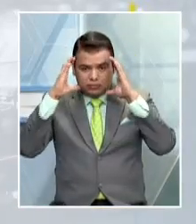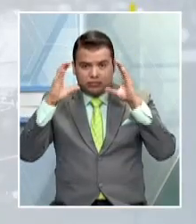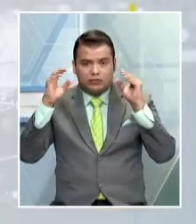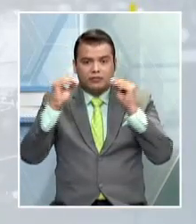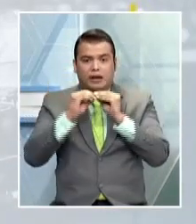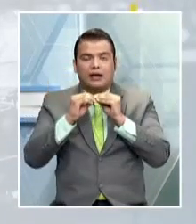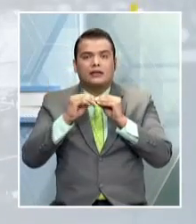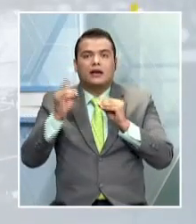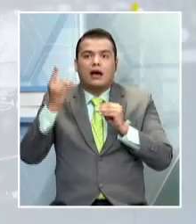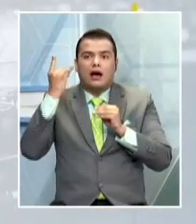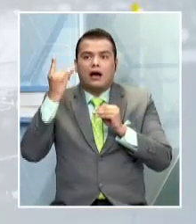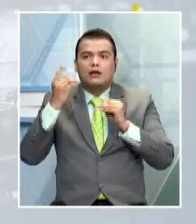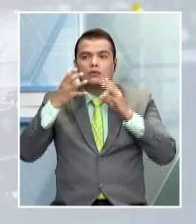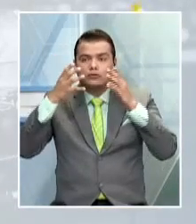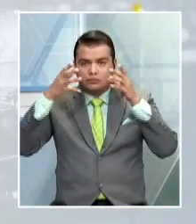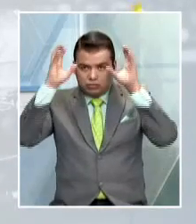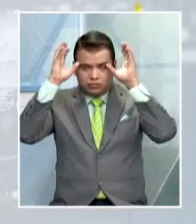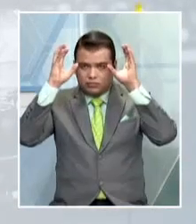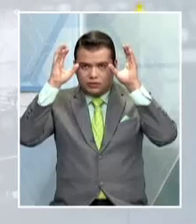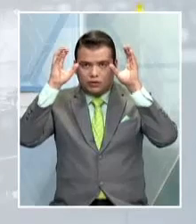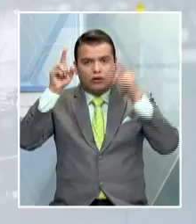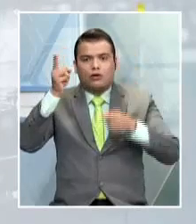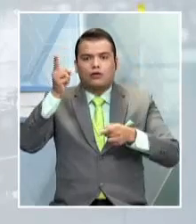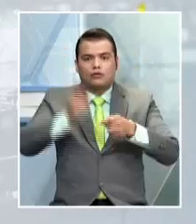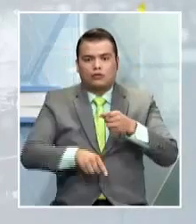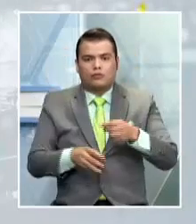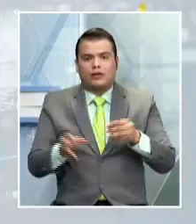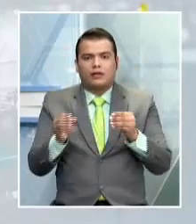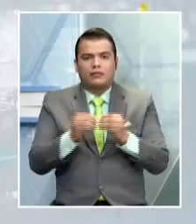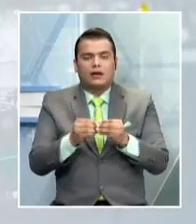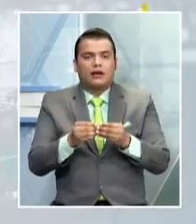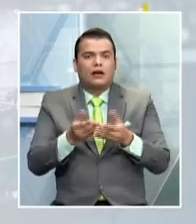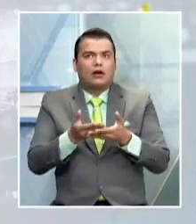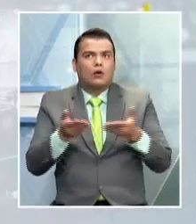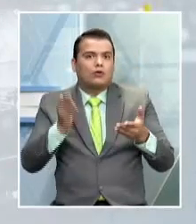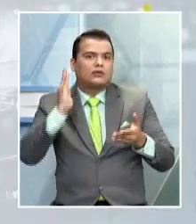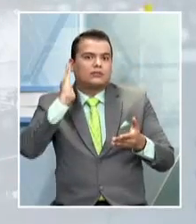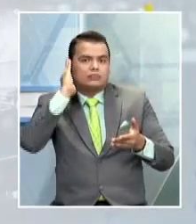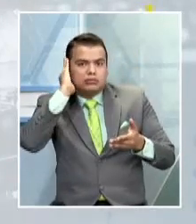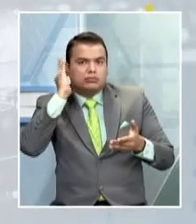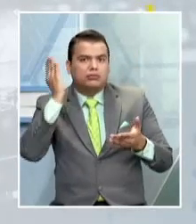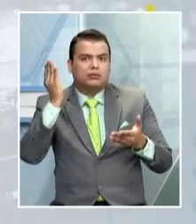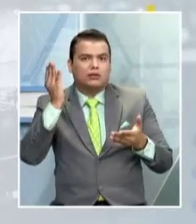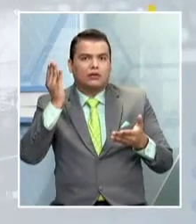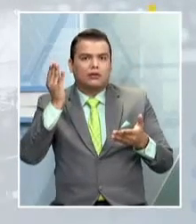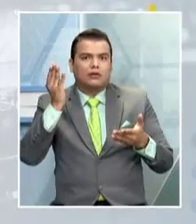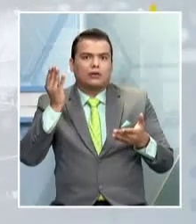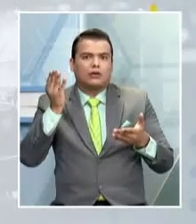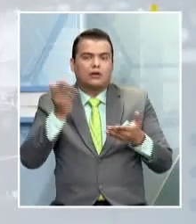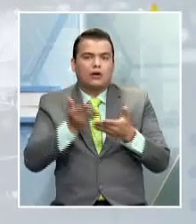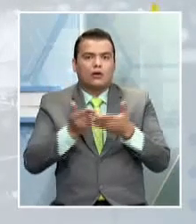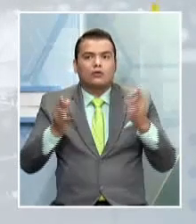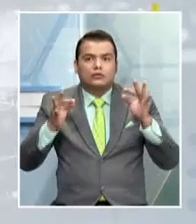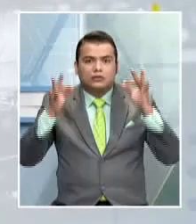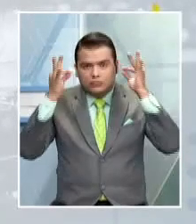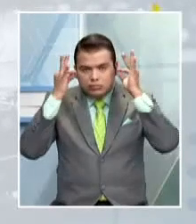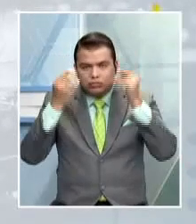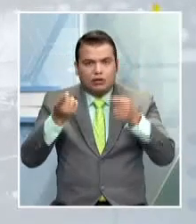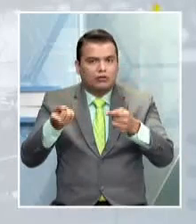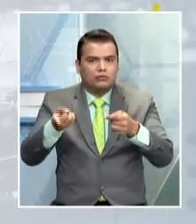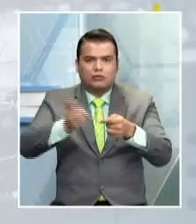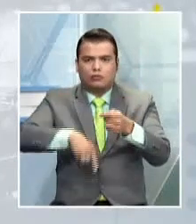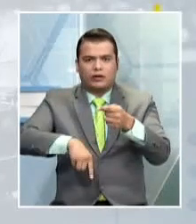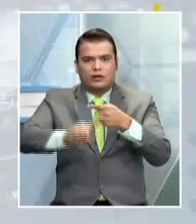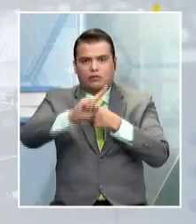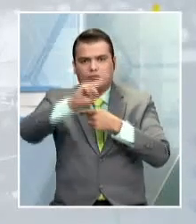asegurado. Segundo, no se pueden introducir elementos dentro del casco, como elementos de telecomunicaciones. Tiene que tener en cuenta que eso